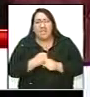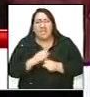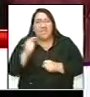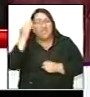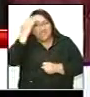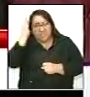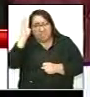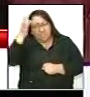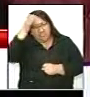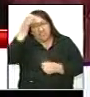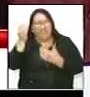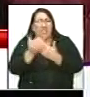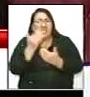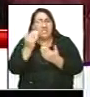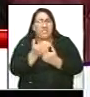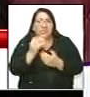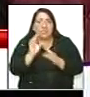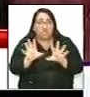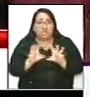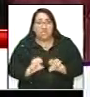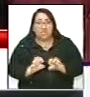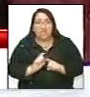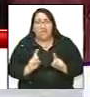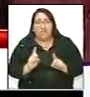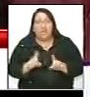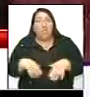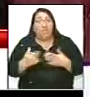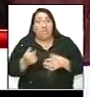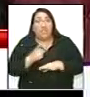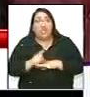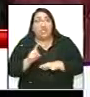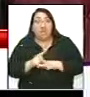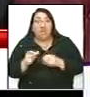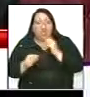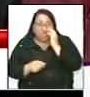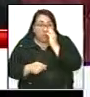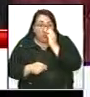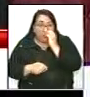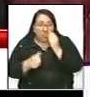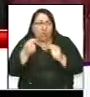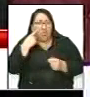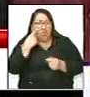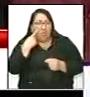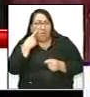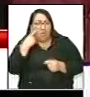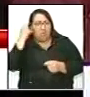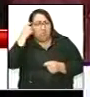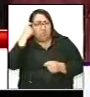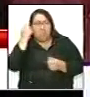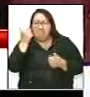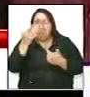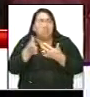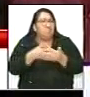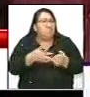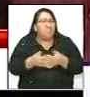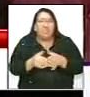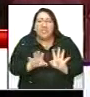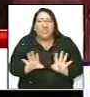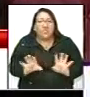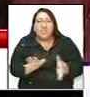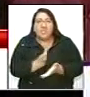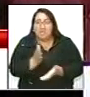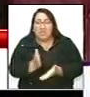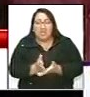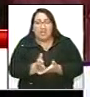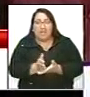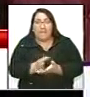que sepan eso es fácil. Le tomas un examen, que puede ser de desarrollo, puede ser de conocimiento, memorista, no importa. Eso no es problema.